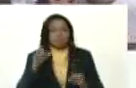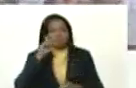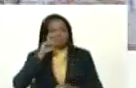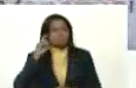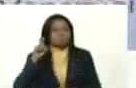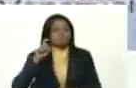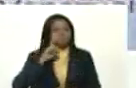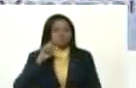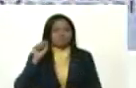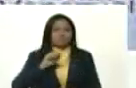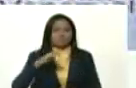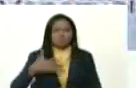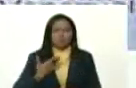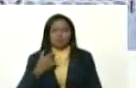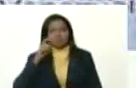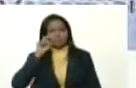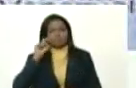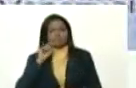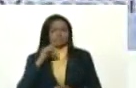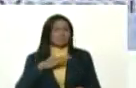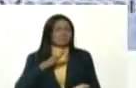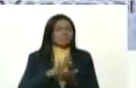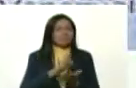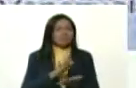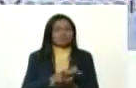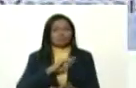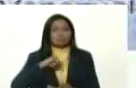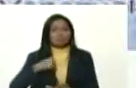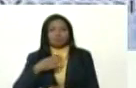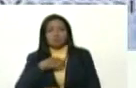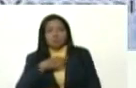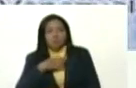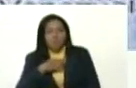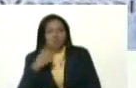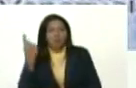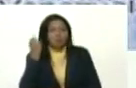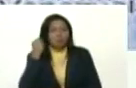embarazado y puede gestar. Nosotros no podemos.